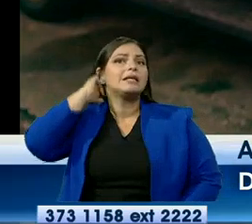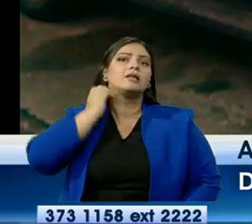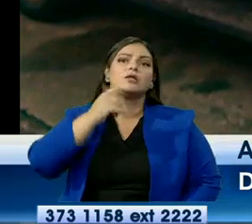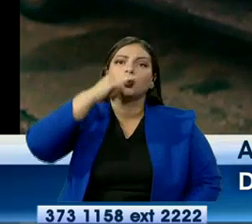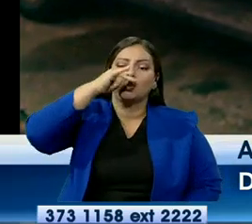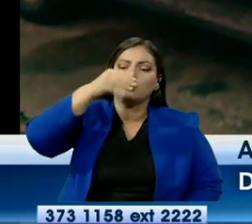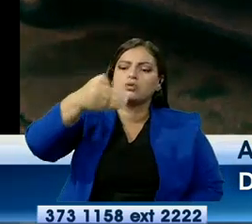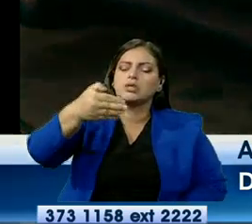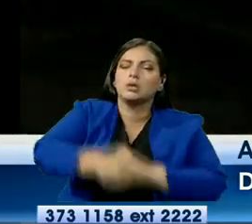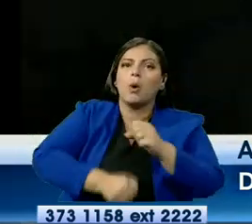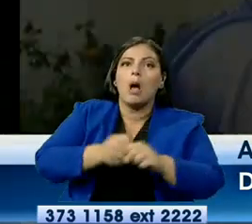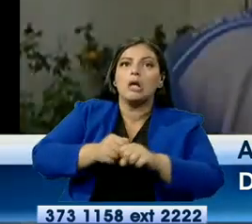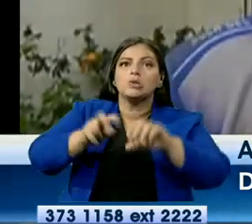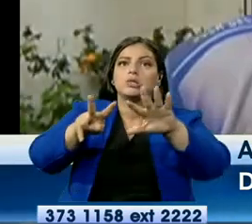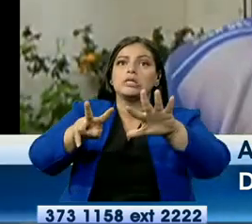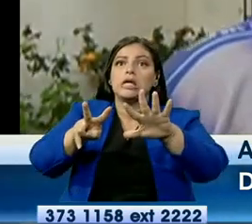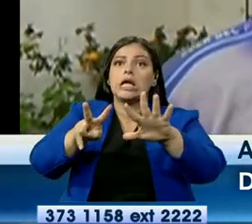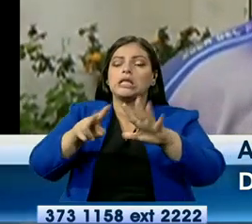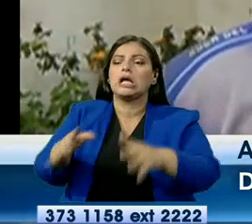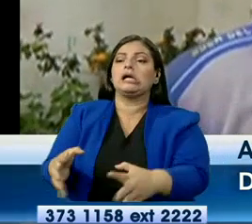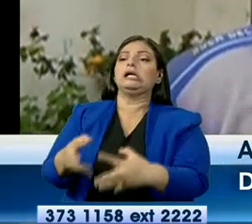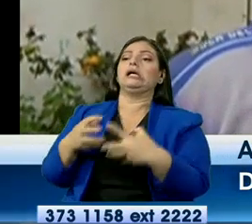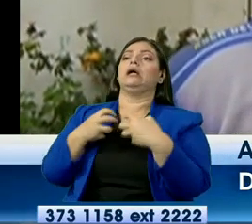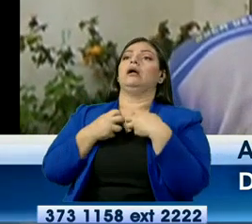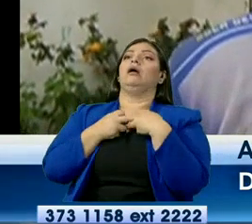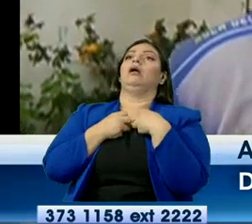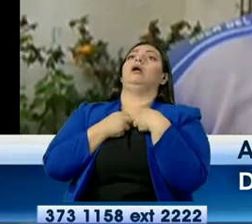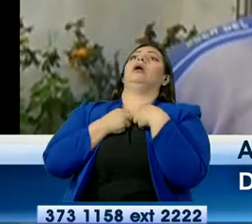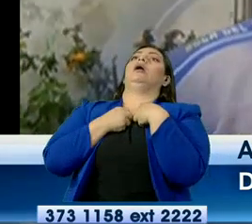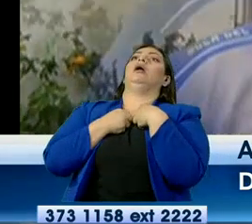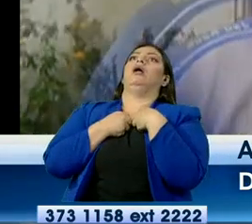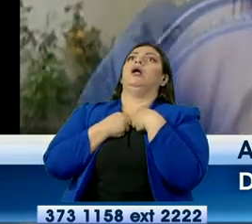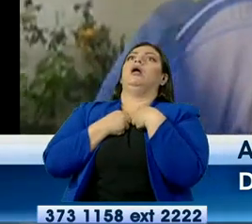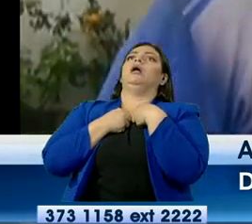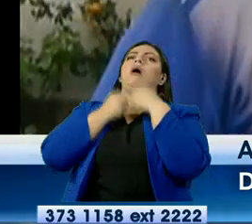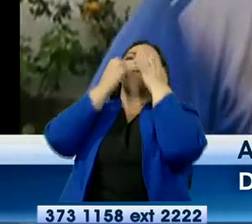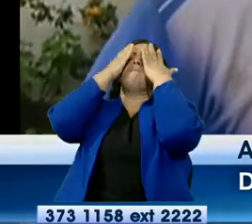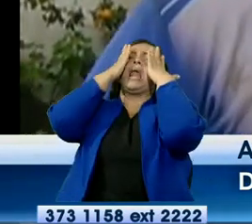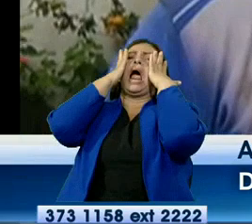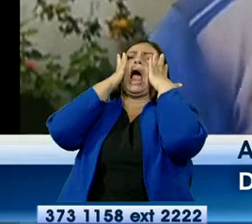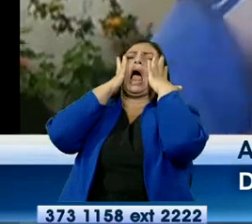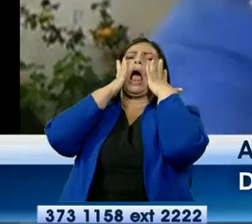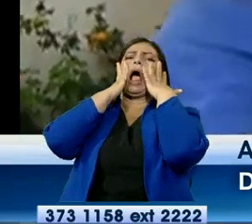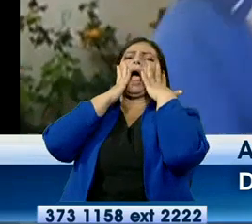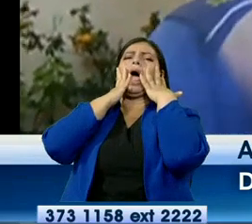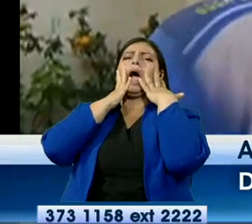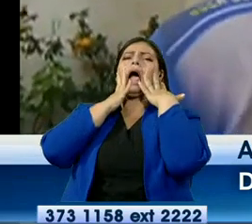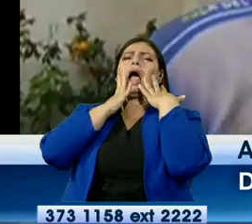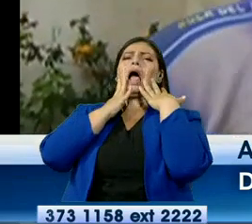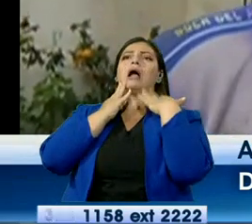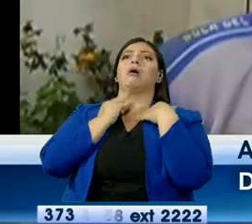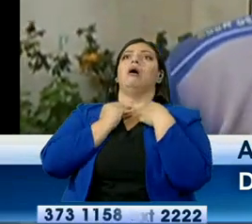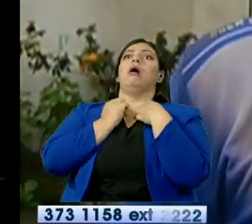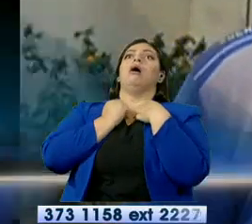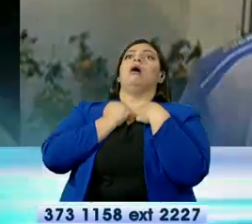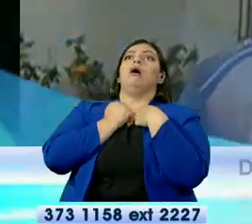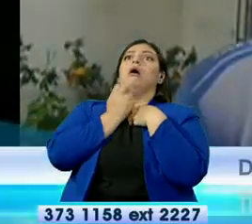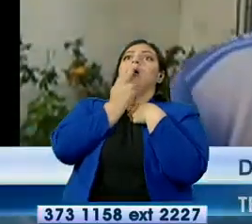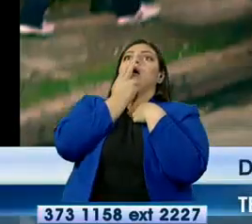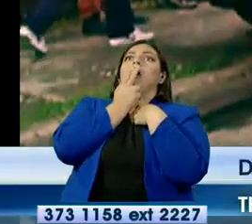forma de liberarlo. Y el niño se estaba ahogando, el niño estaba bien pálido. Entonces la gente de desesperación, por aquí amigos aquí del